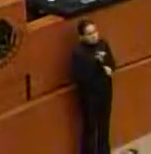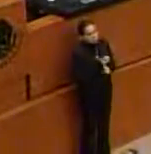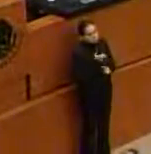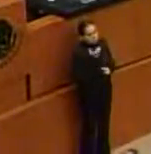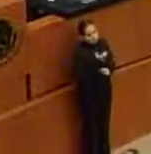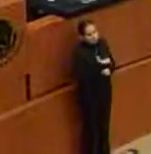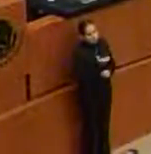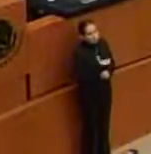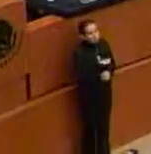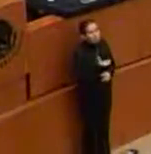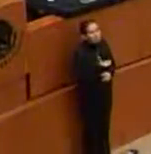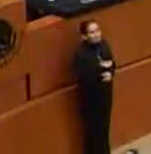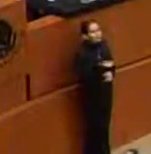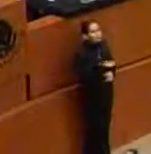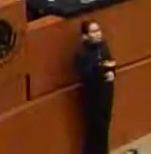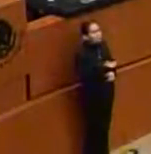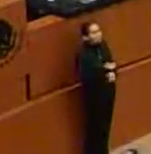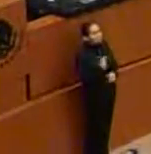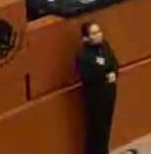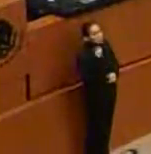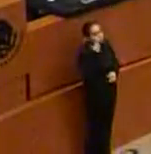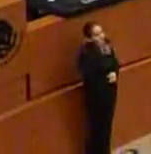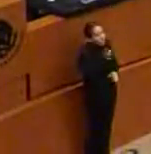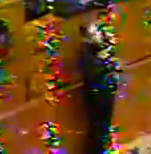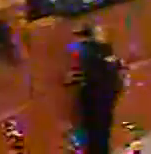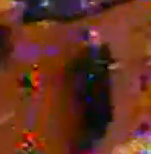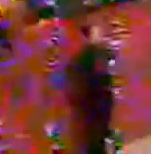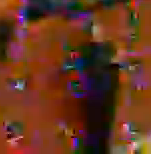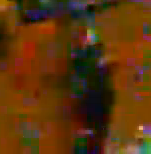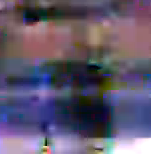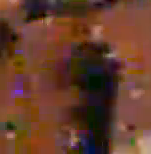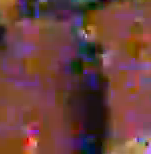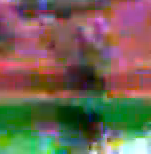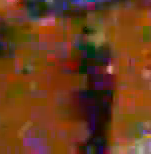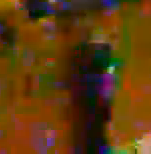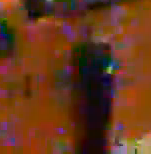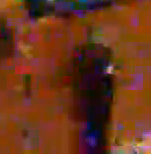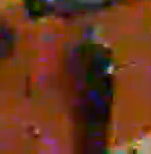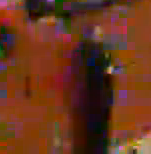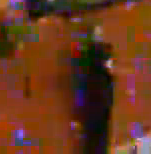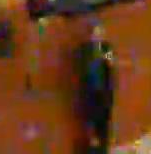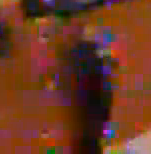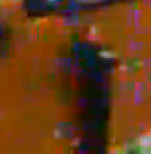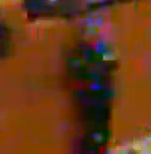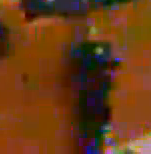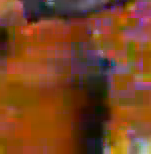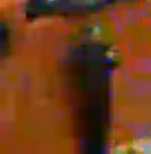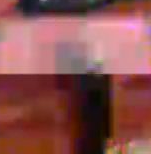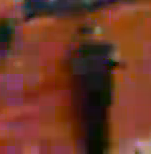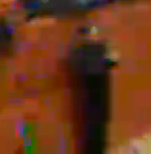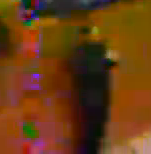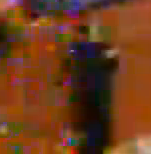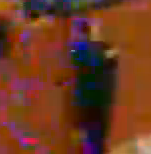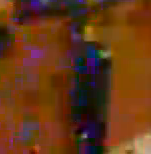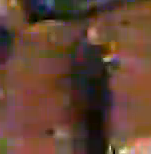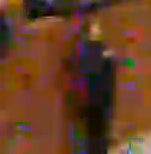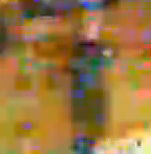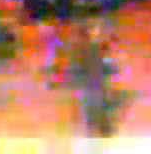Entonces, en ese sentido, lo que voy a tratar de hacer con ustedes en mis comentarios son dos cosas. Por un lado,